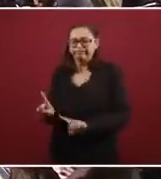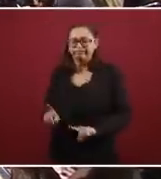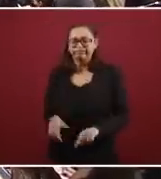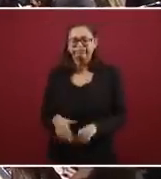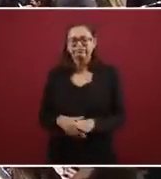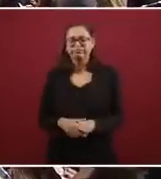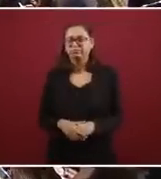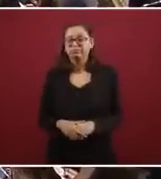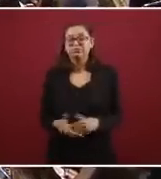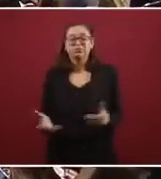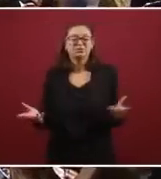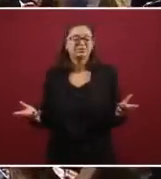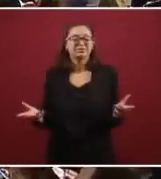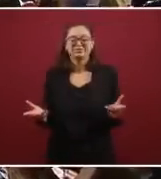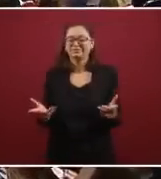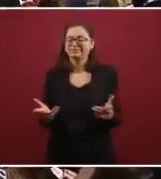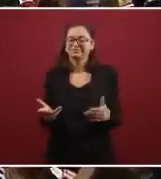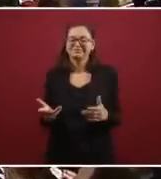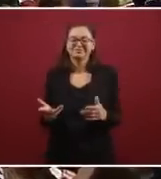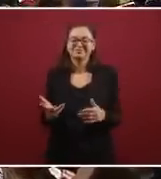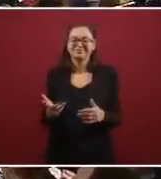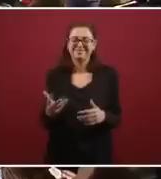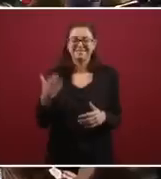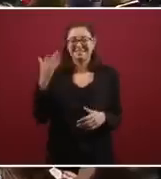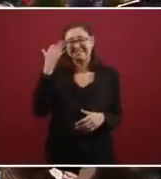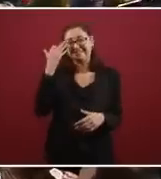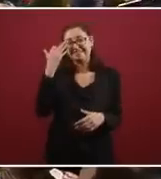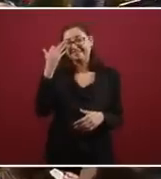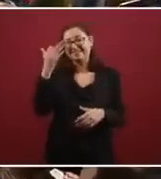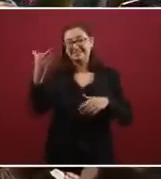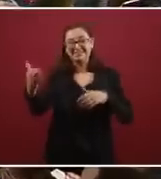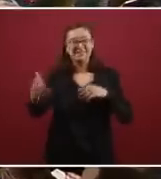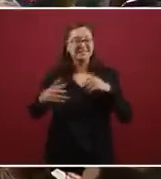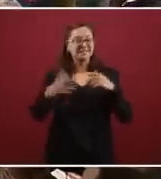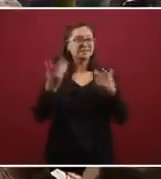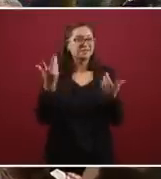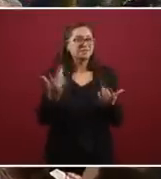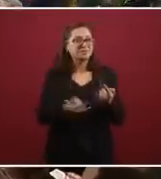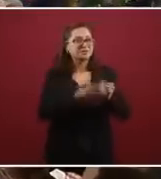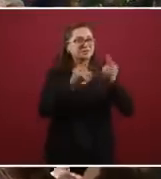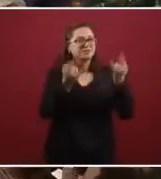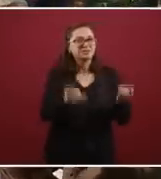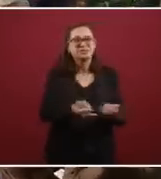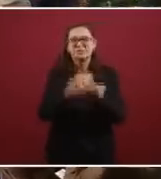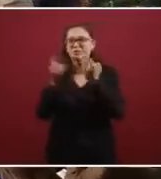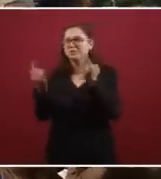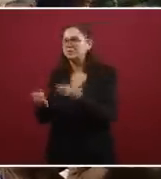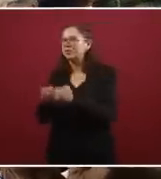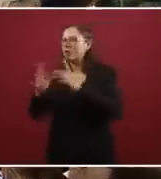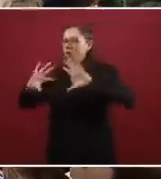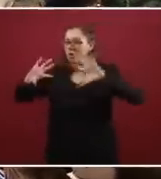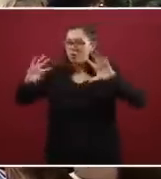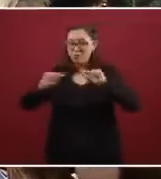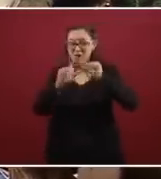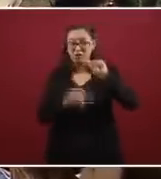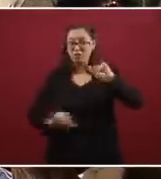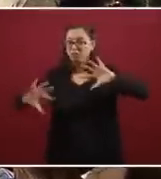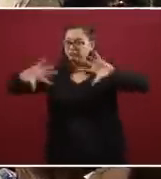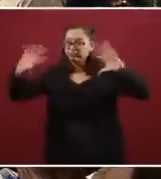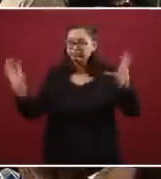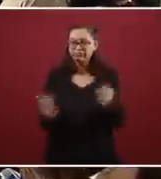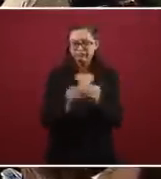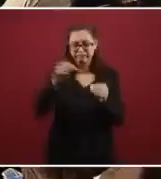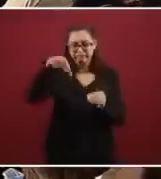no termina uno de recorrerlos, toda la historia del país está aquí,